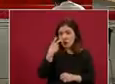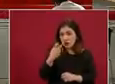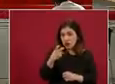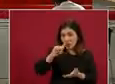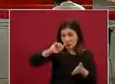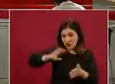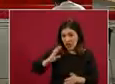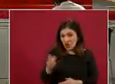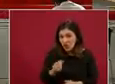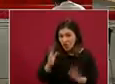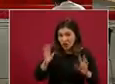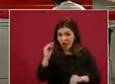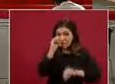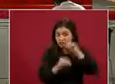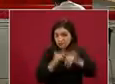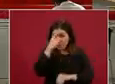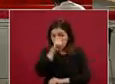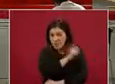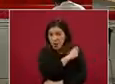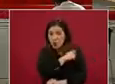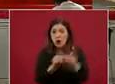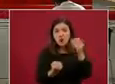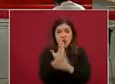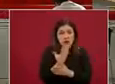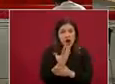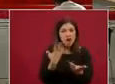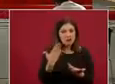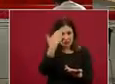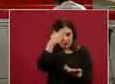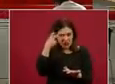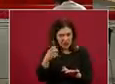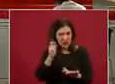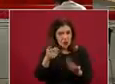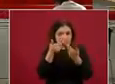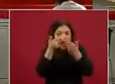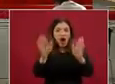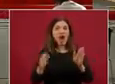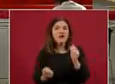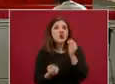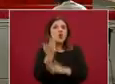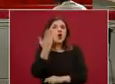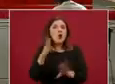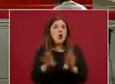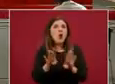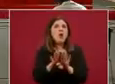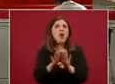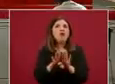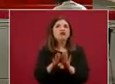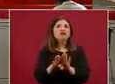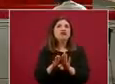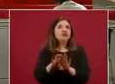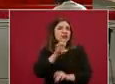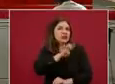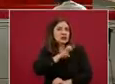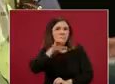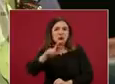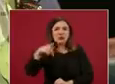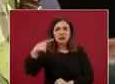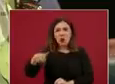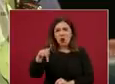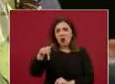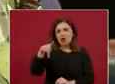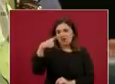tipo de tecnología en el desarrollo de vacunas, saber si esto abre como algún nuevo, o sea, bajo su muy especial